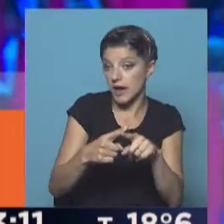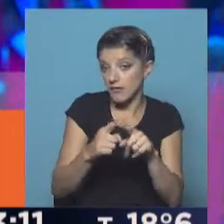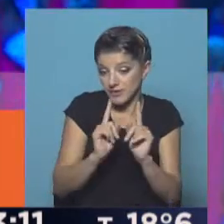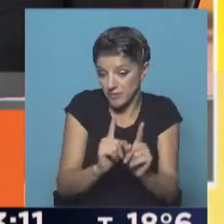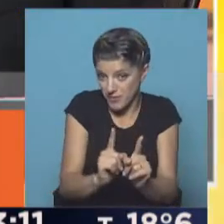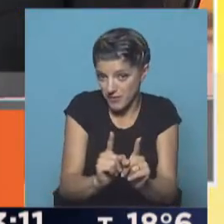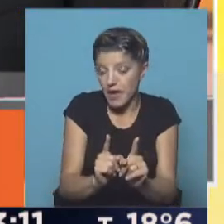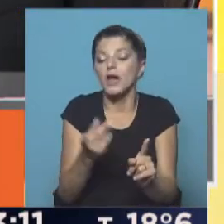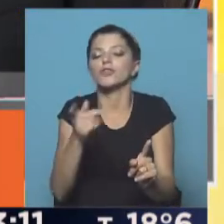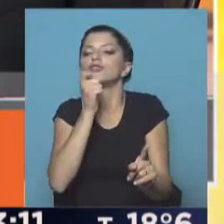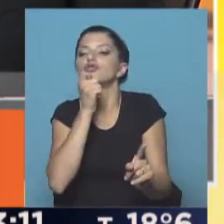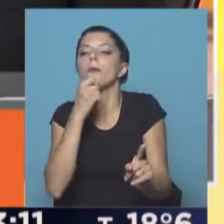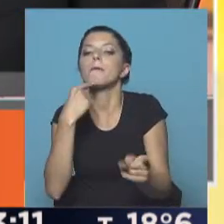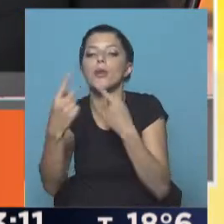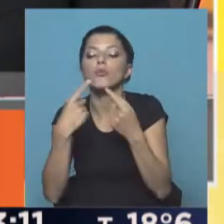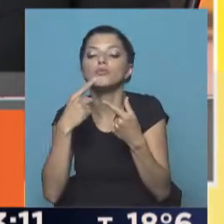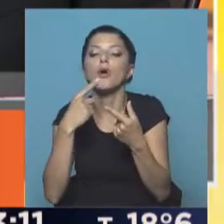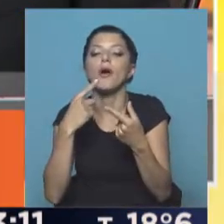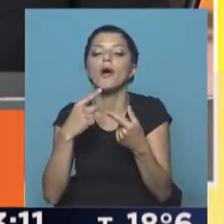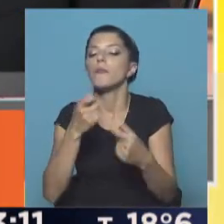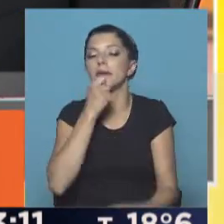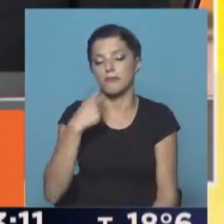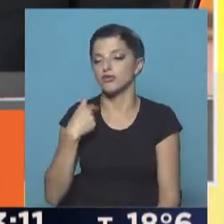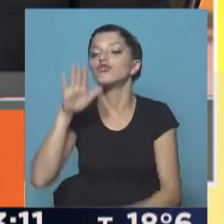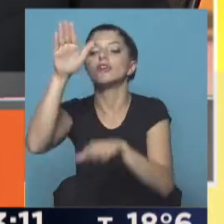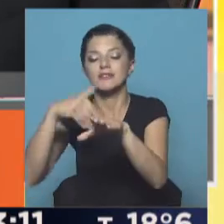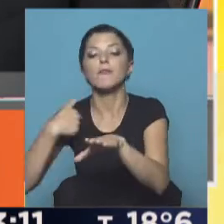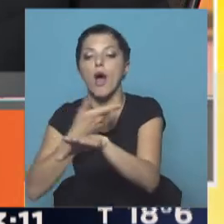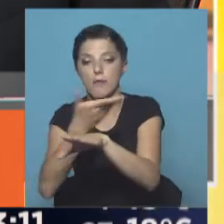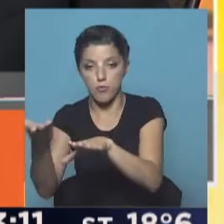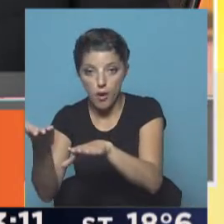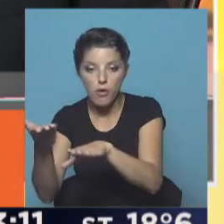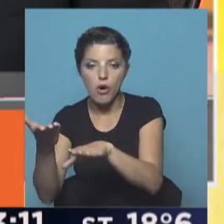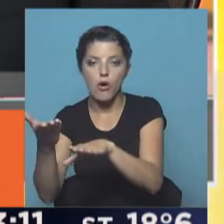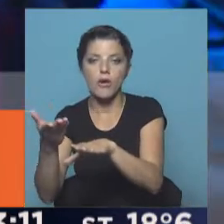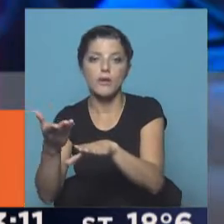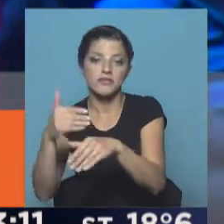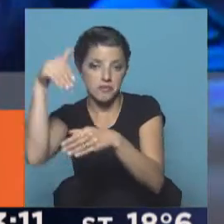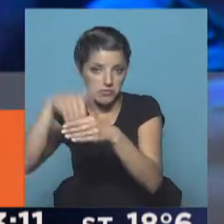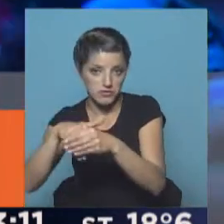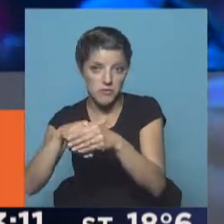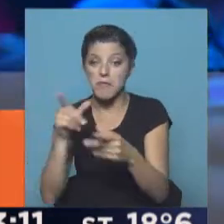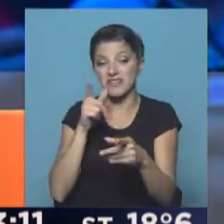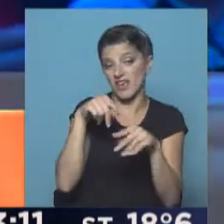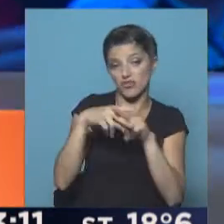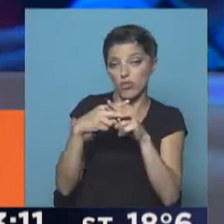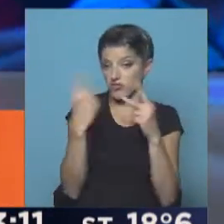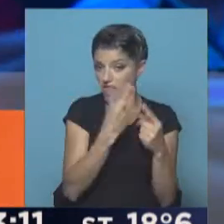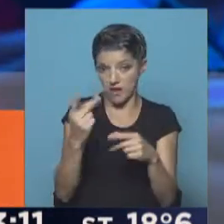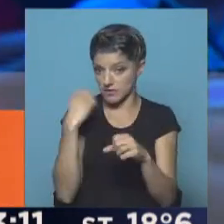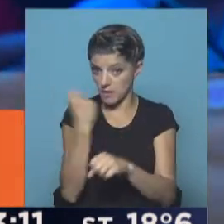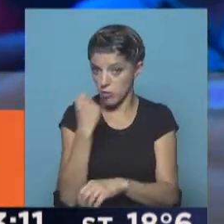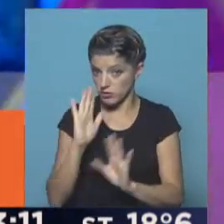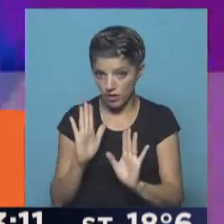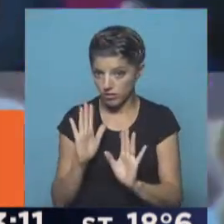que se vote por motivos distintos de los que nos convocaron a expresar, me parece que no invalida la herramienta. Marcelo, vos que, vamos a